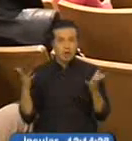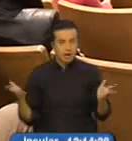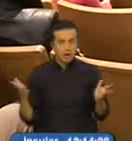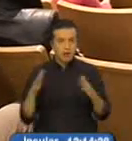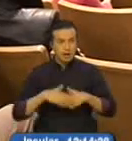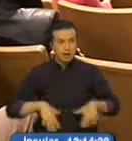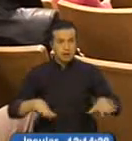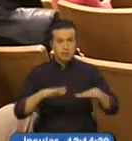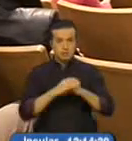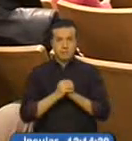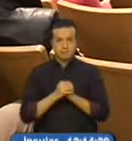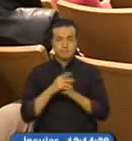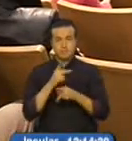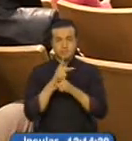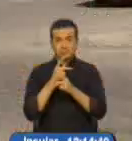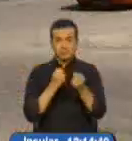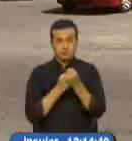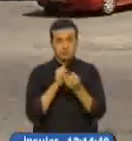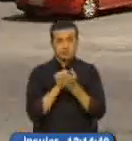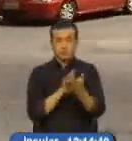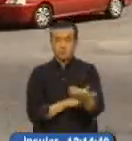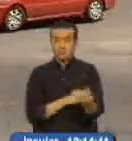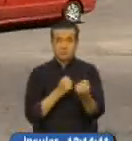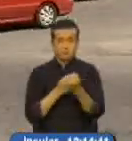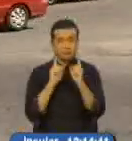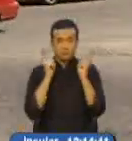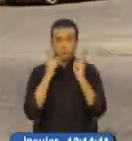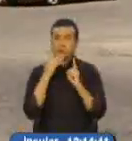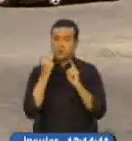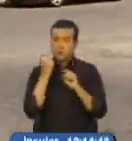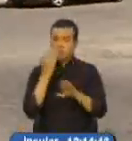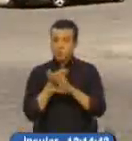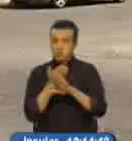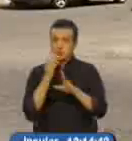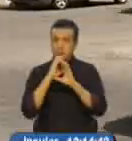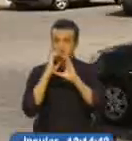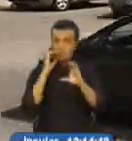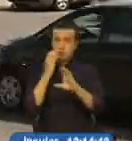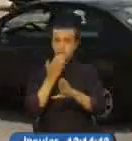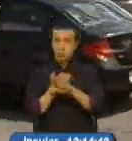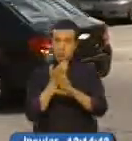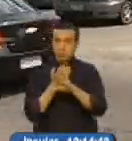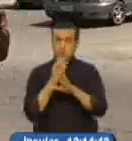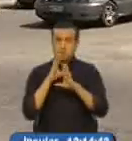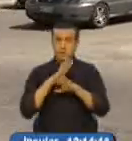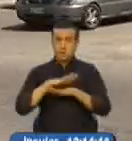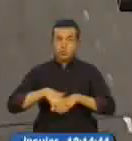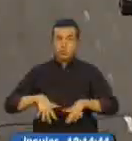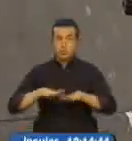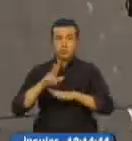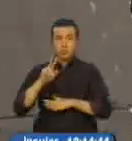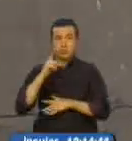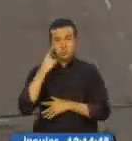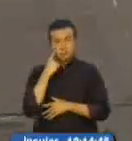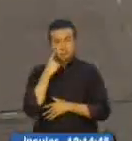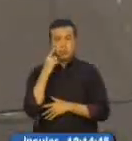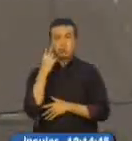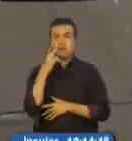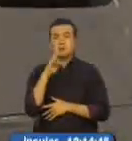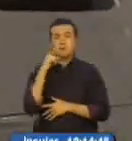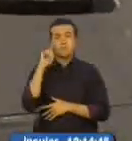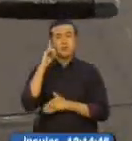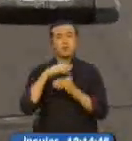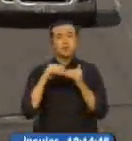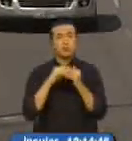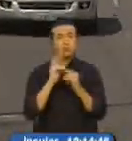Consejo Capitalino tampoco se apoya este proyecto, pues soluciones viales presentadas para solucionar el problema del tráfico en el noroccidente no pasan de los 17